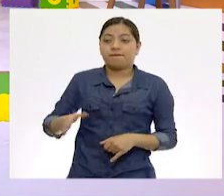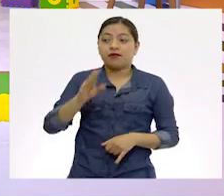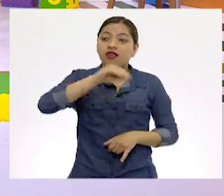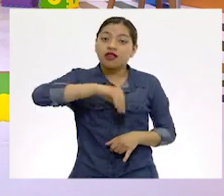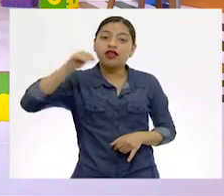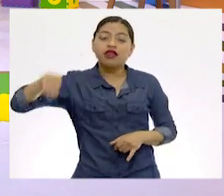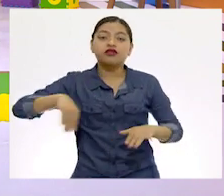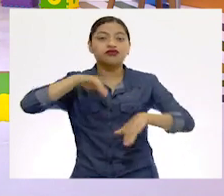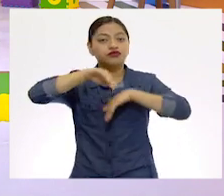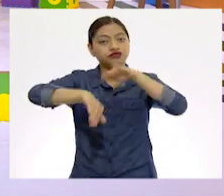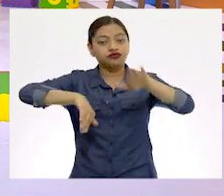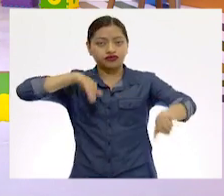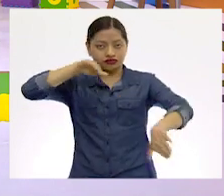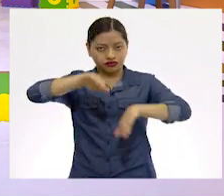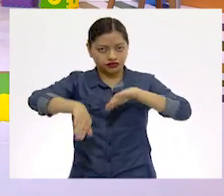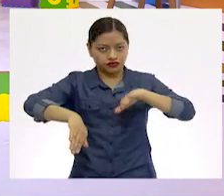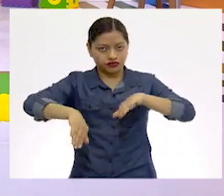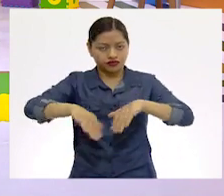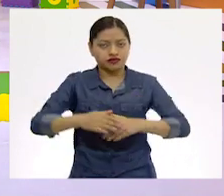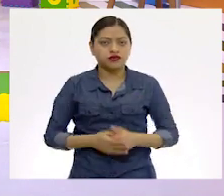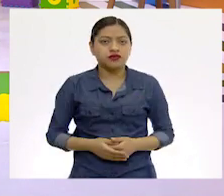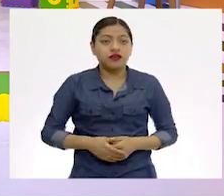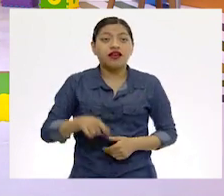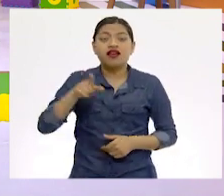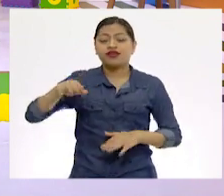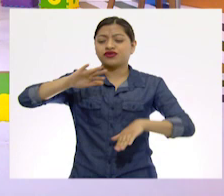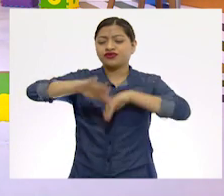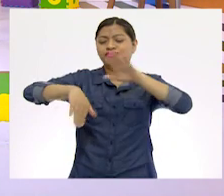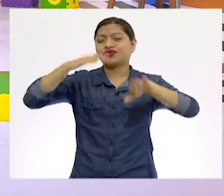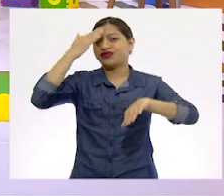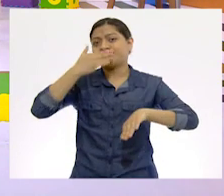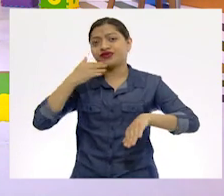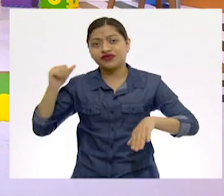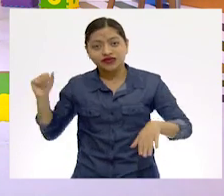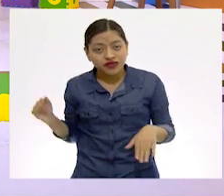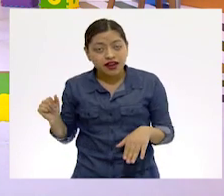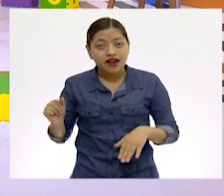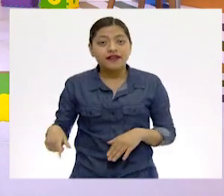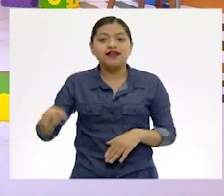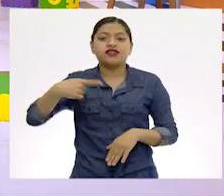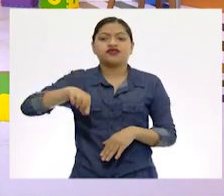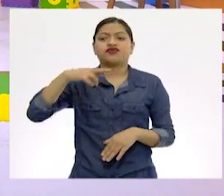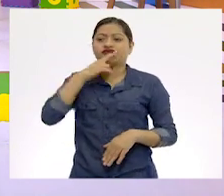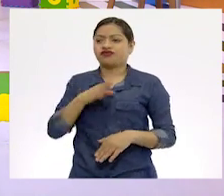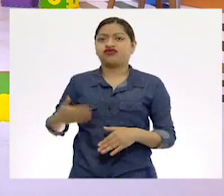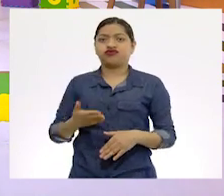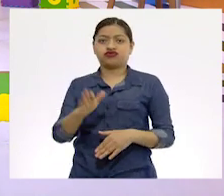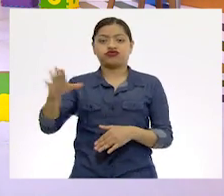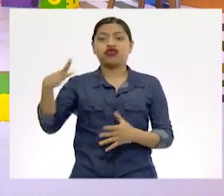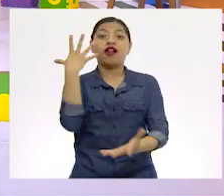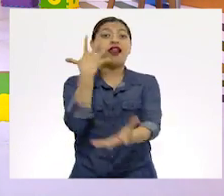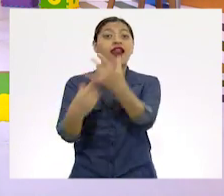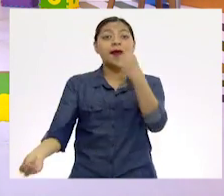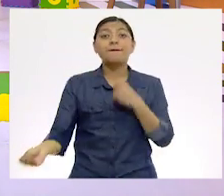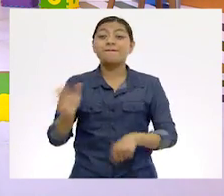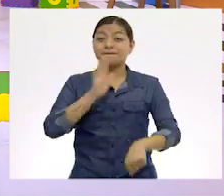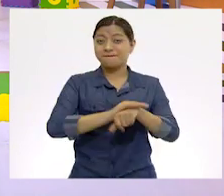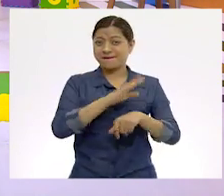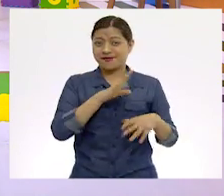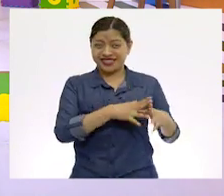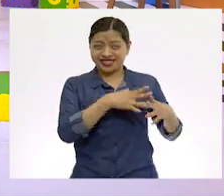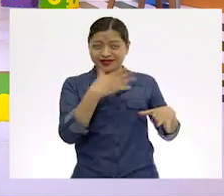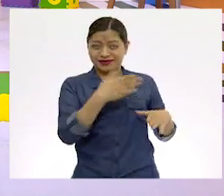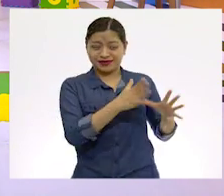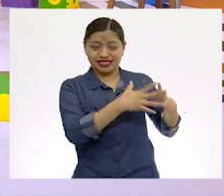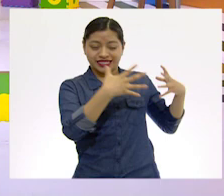nadando. Los peces son muy buenos nadadores. Se van muy rápido para escapar de peces más grandes que se los quieren